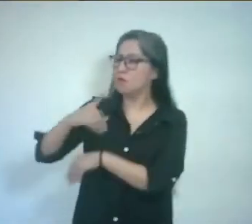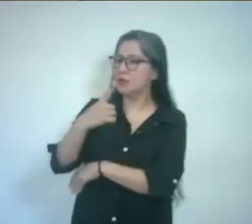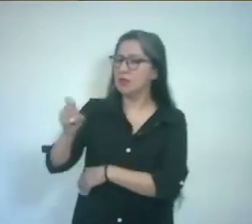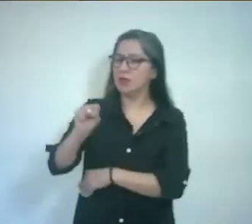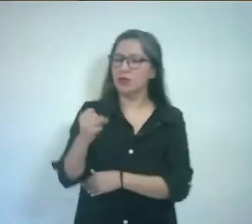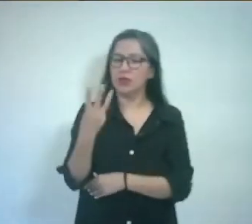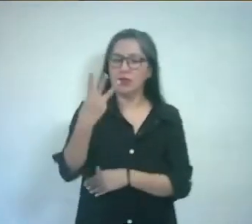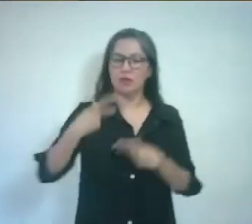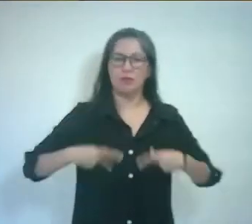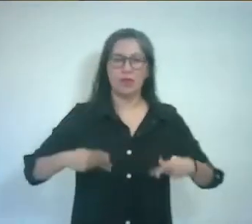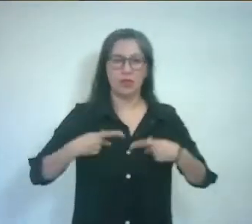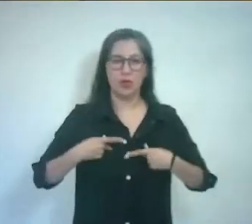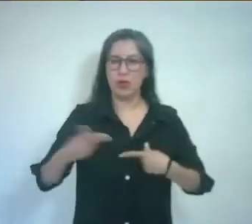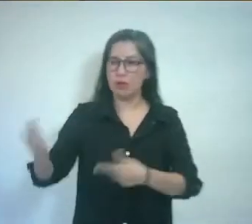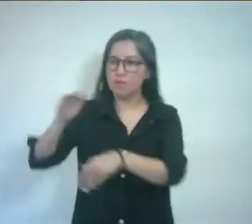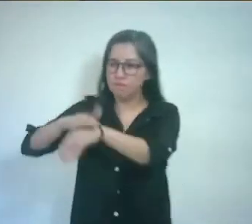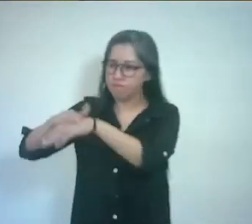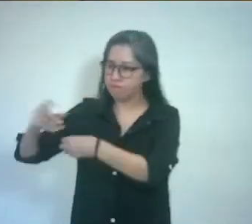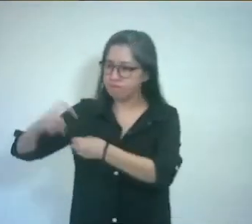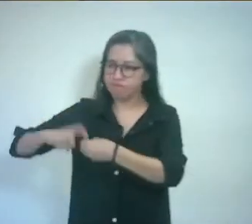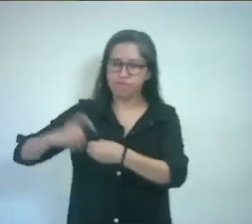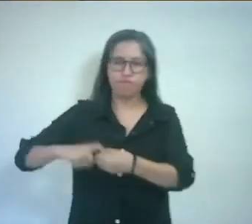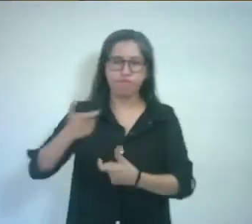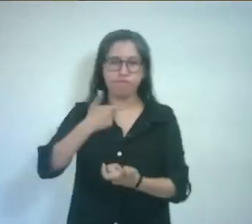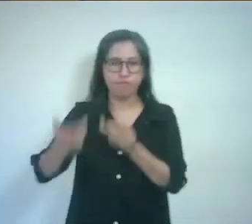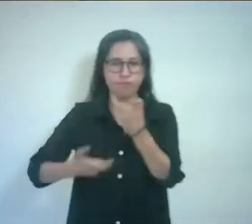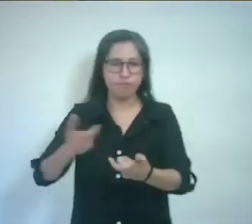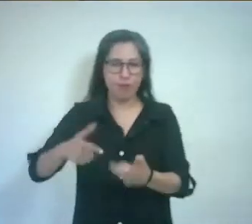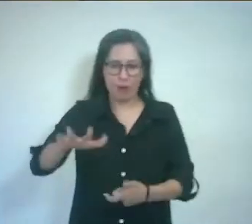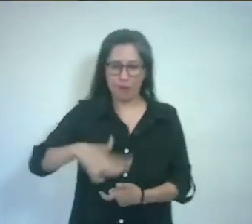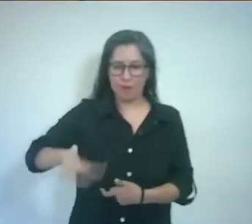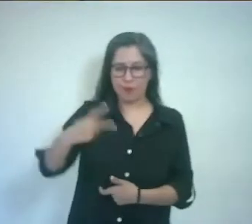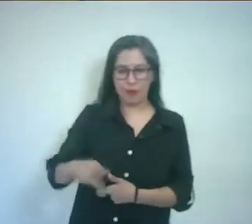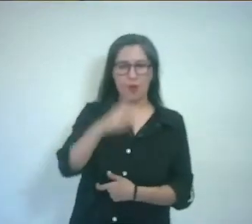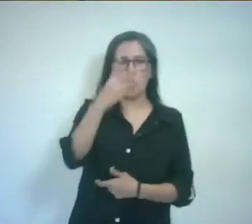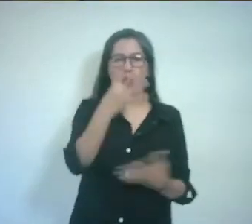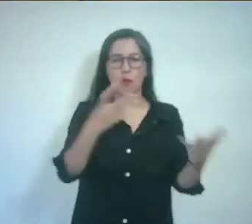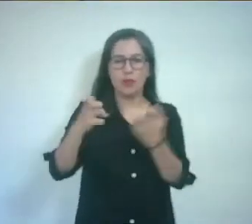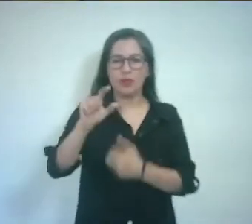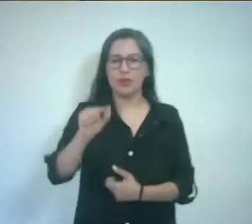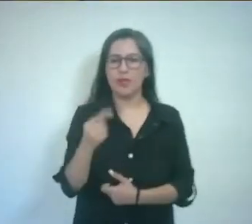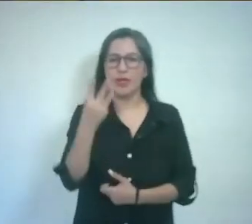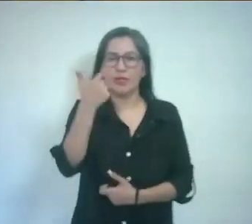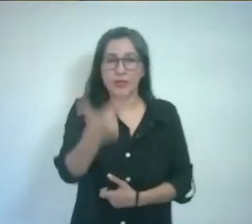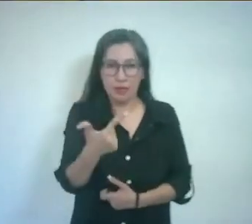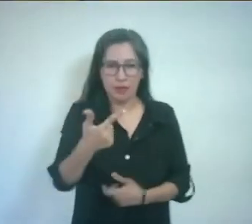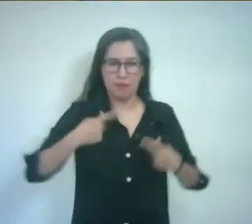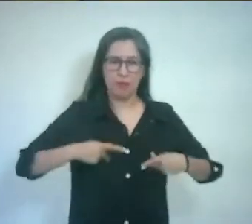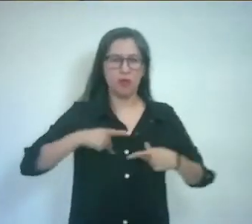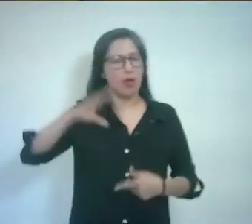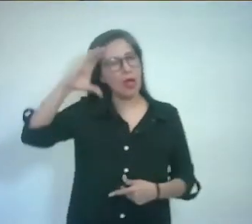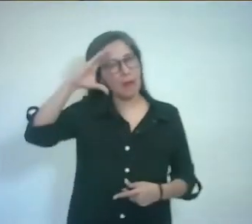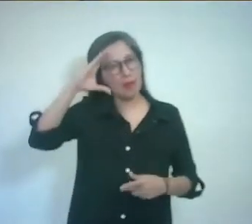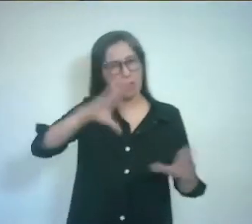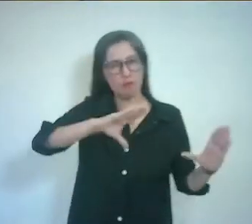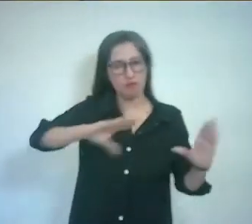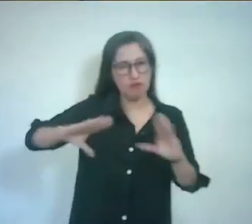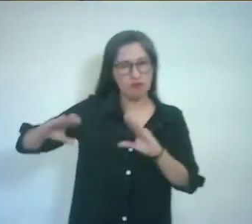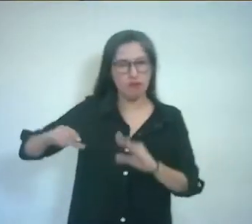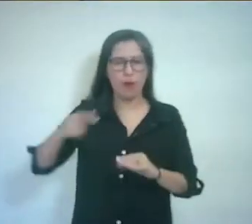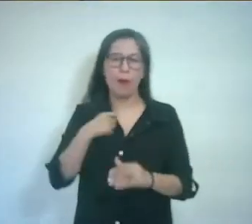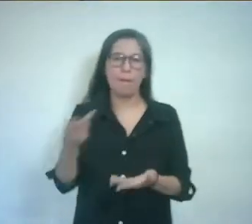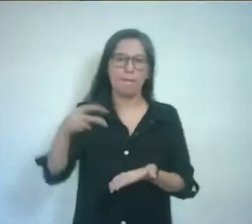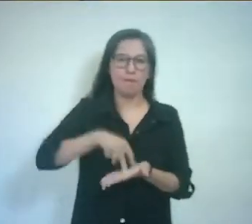163 personas supervisoras electorales locales y 977 personas capacitadoras asistentes